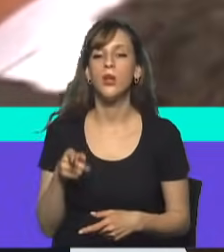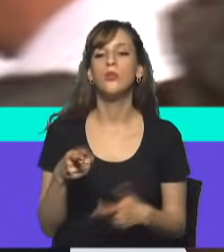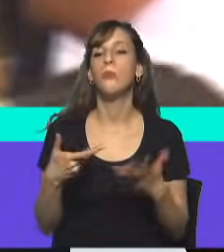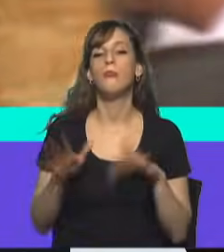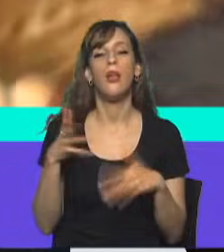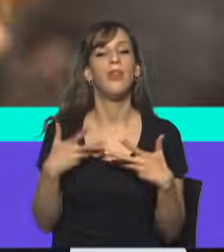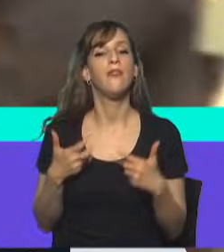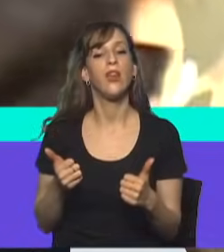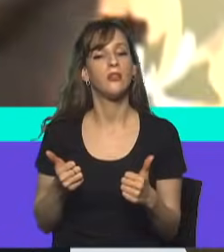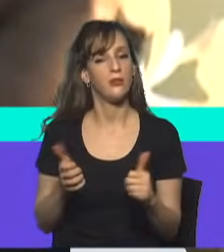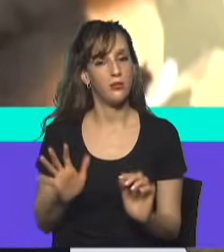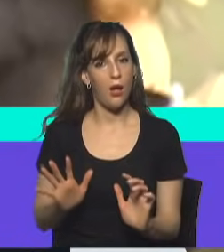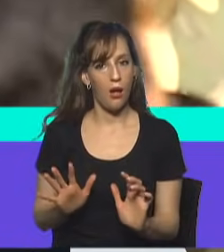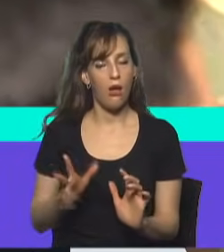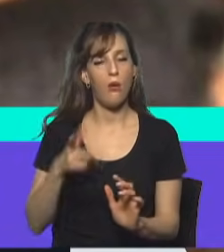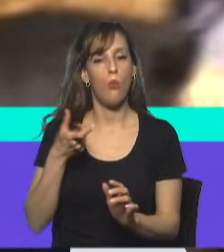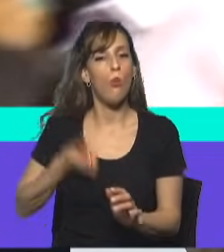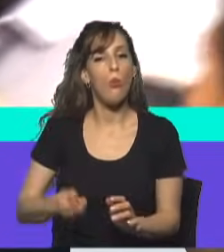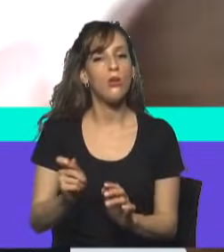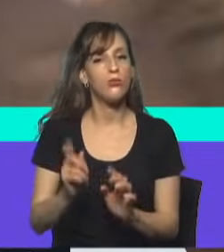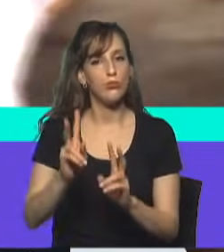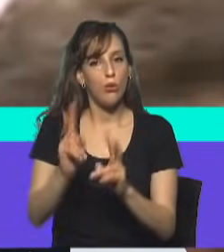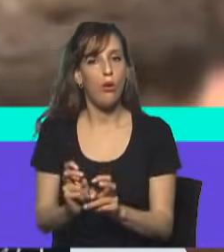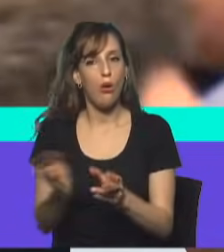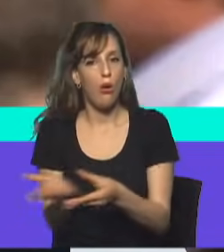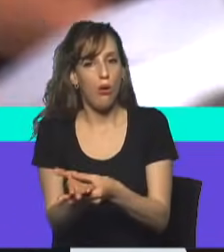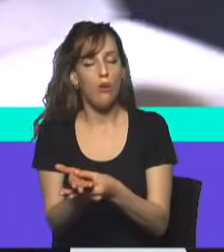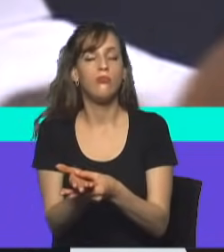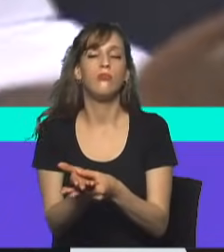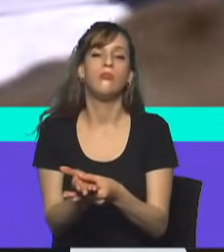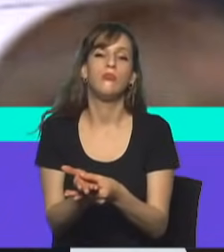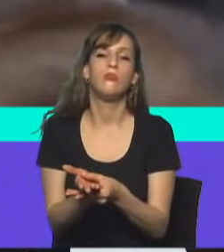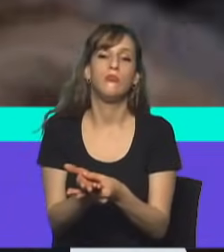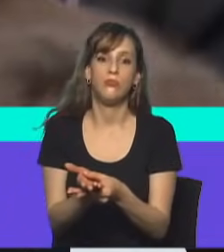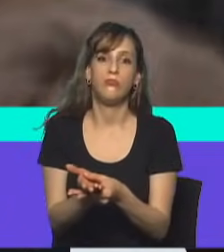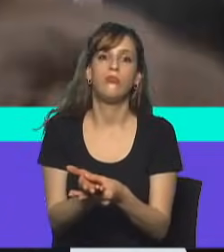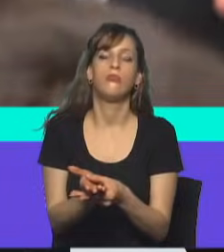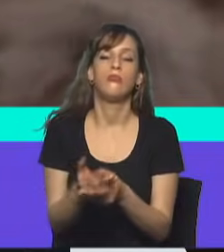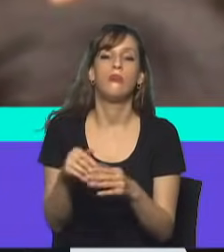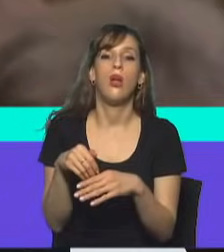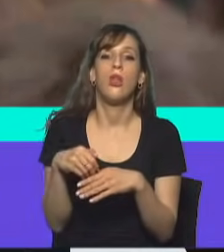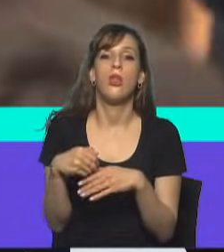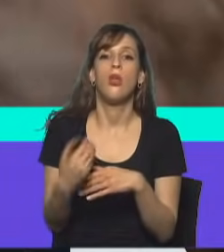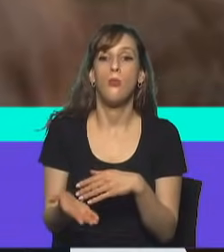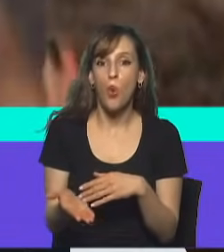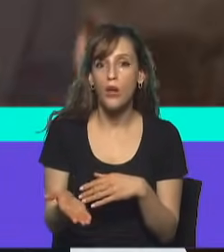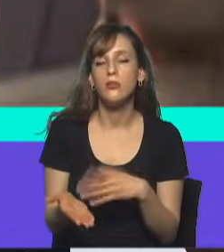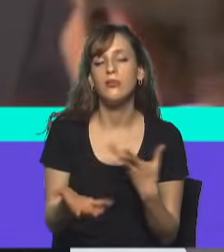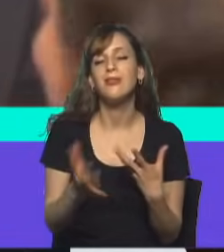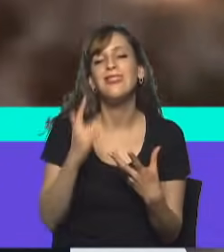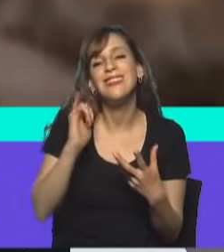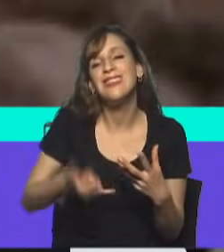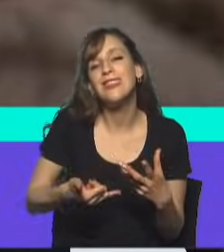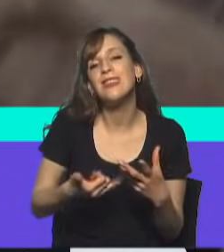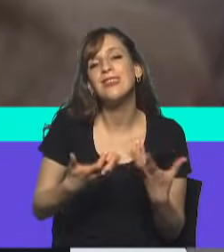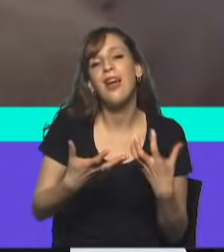lo estrictamente jurídico y de puertas del tribunal para afuera sí se agrega menos técnico y más político la